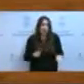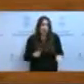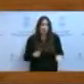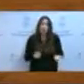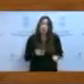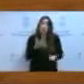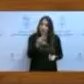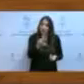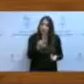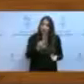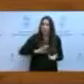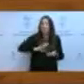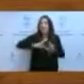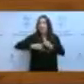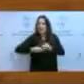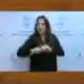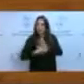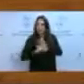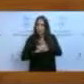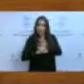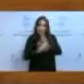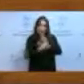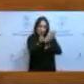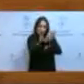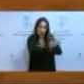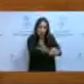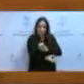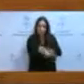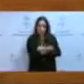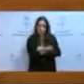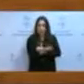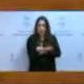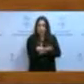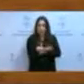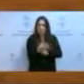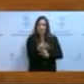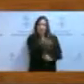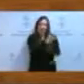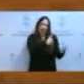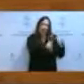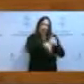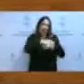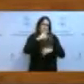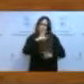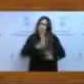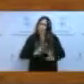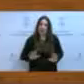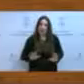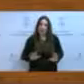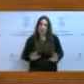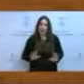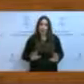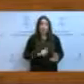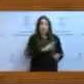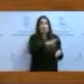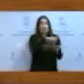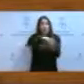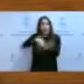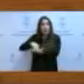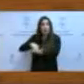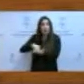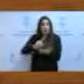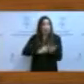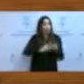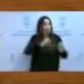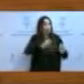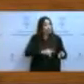encima ajustado a la ley, a su ley. Y mire, no nos sirven disculpas. Lo que no es aceptable es que tenga a los centros sin contrato, a